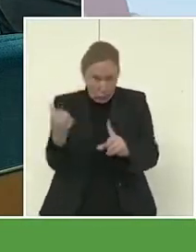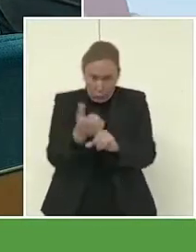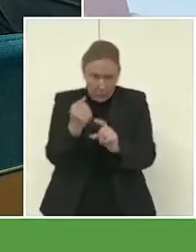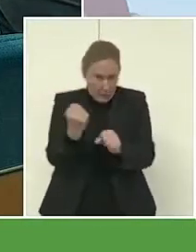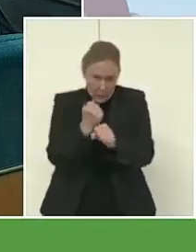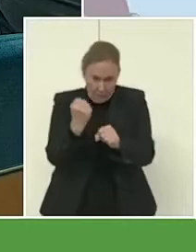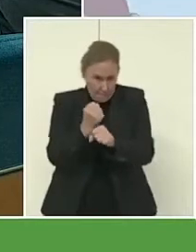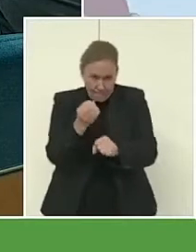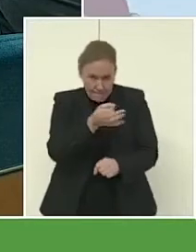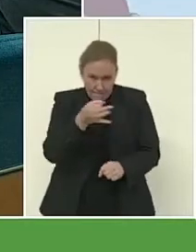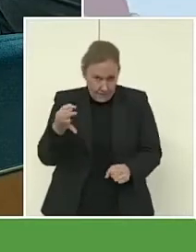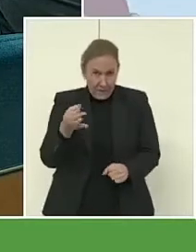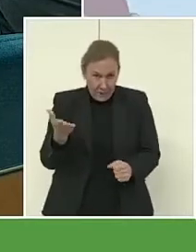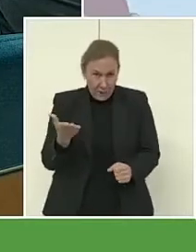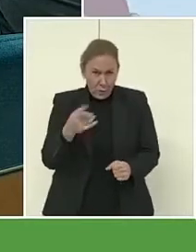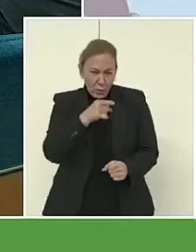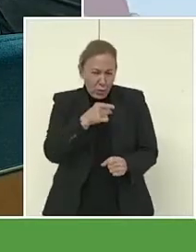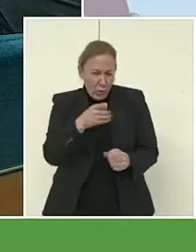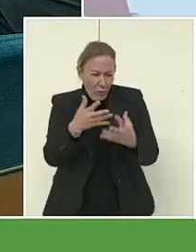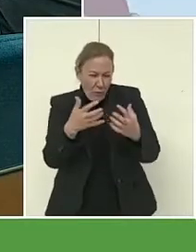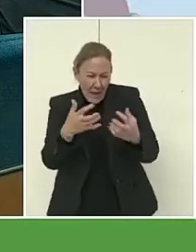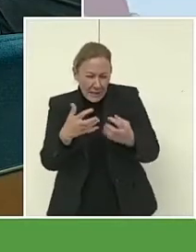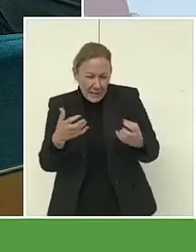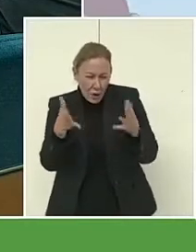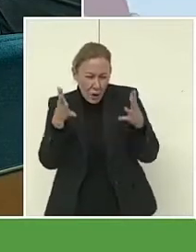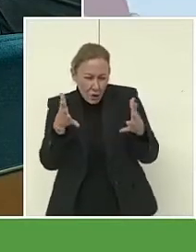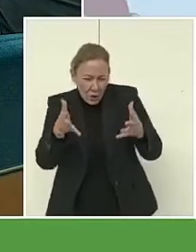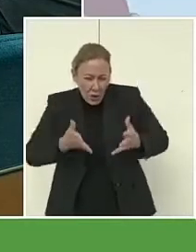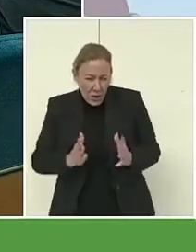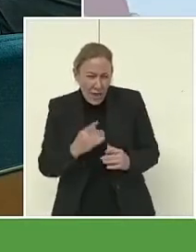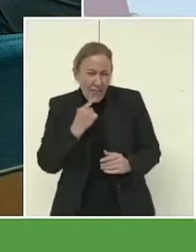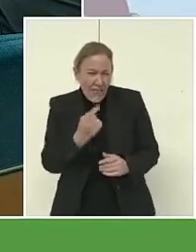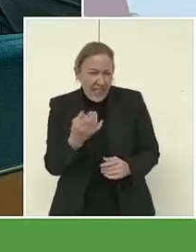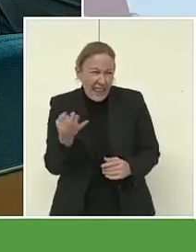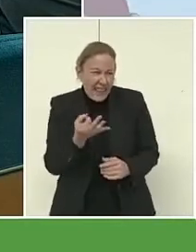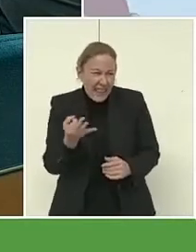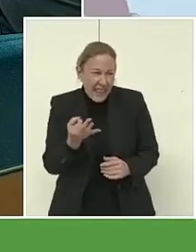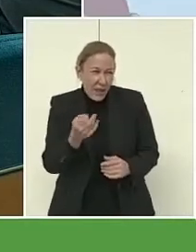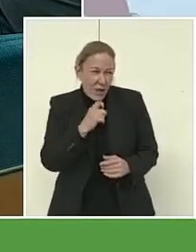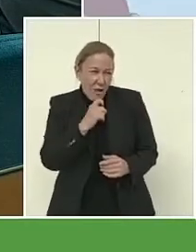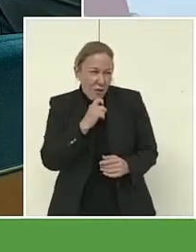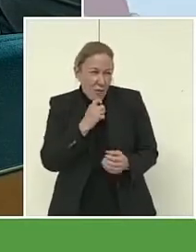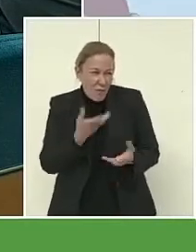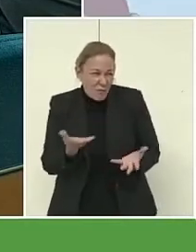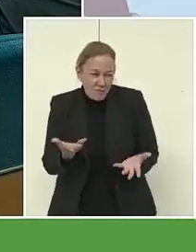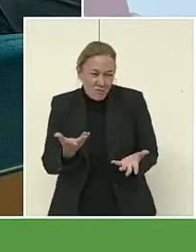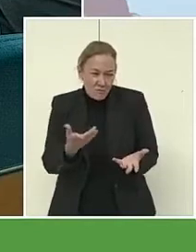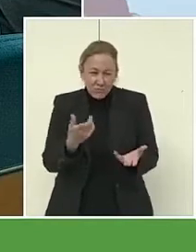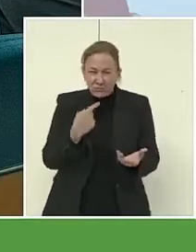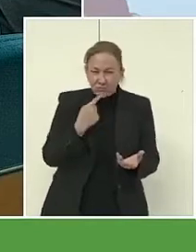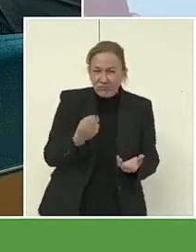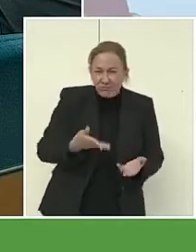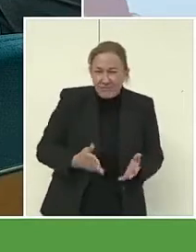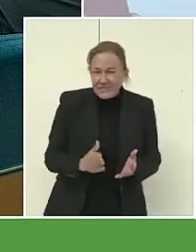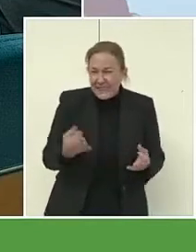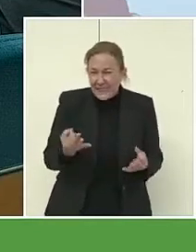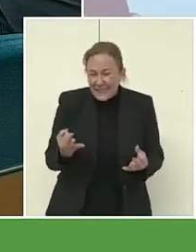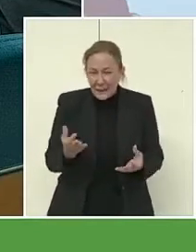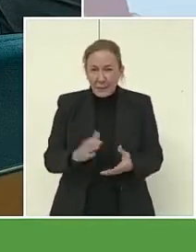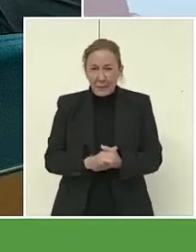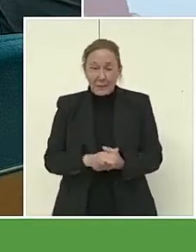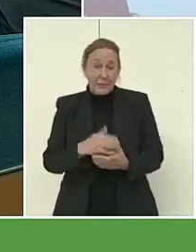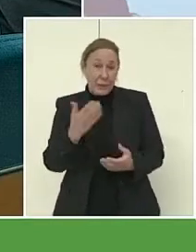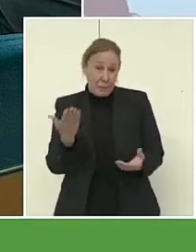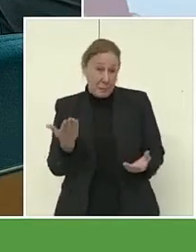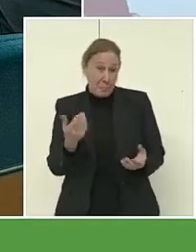muy óptimo en ella, o ¿qué le dirías o qué argumentos utilizarías? Sobre todo lo digo pensando en